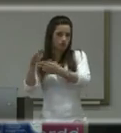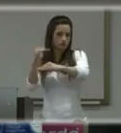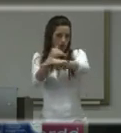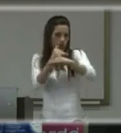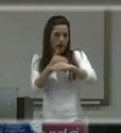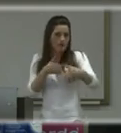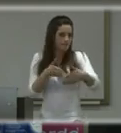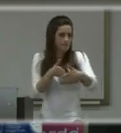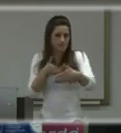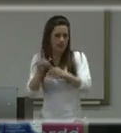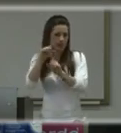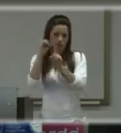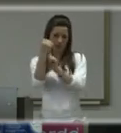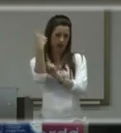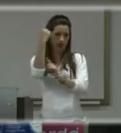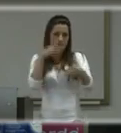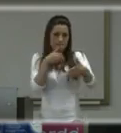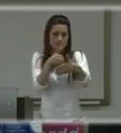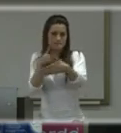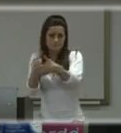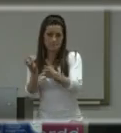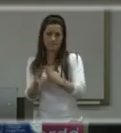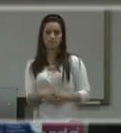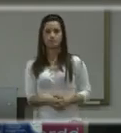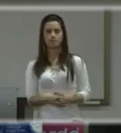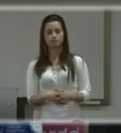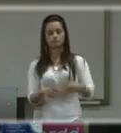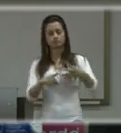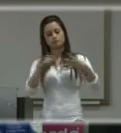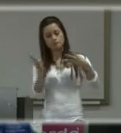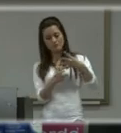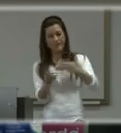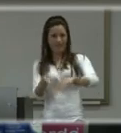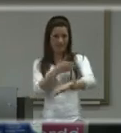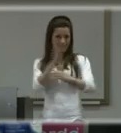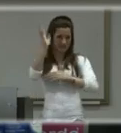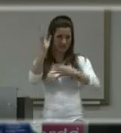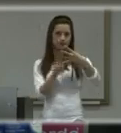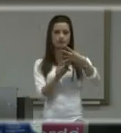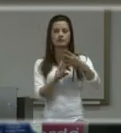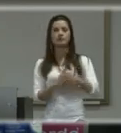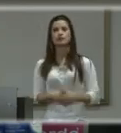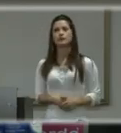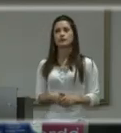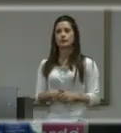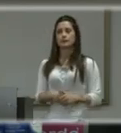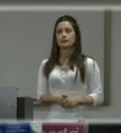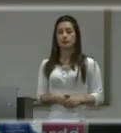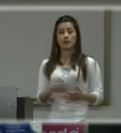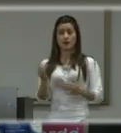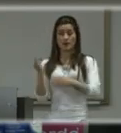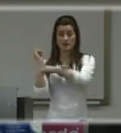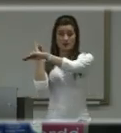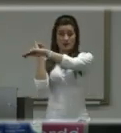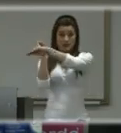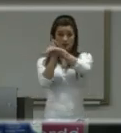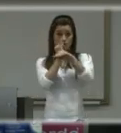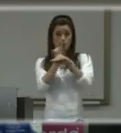condiciones, pues, en la sociedad. Algo que también mencionaba anteriormente, el hecho de que todavía existan estas instituciones